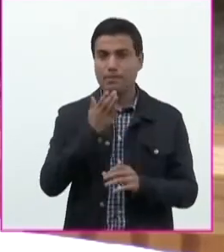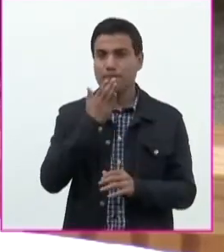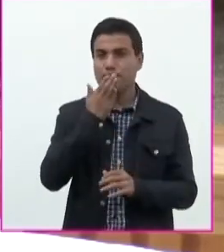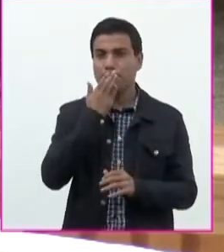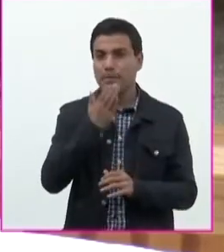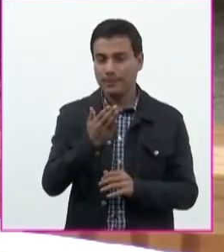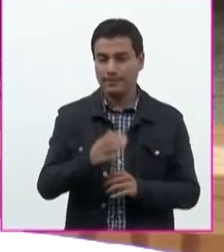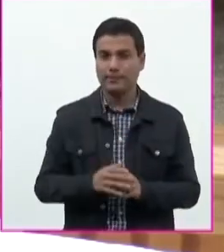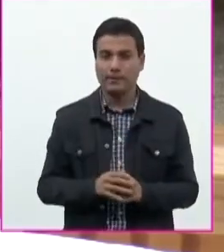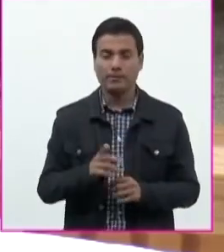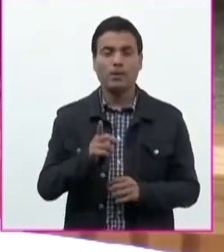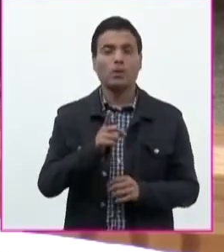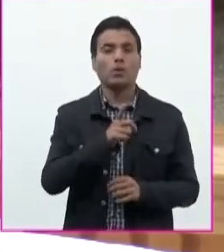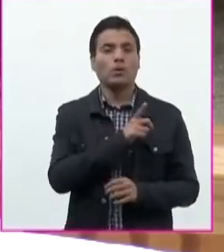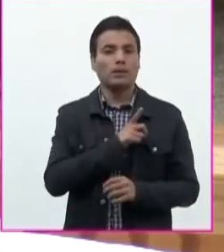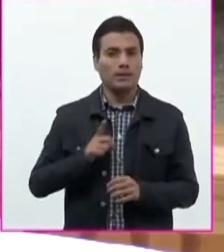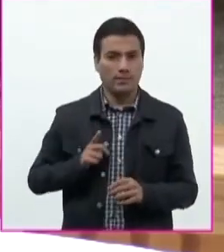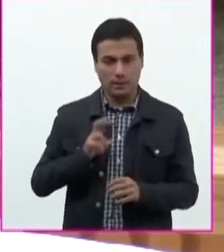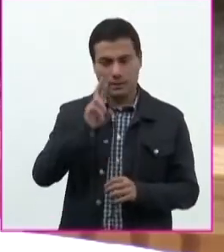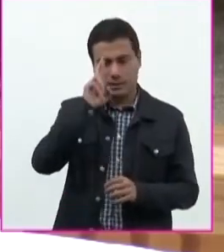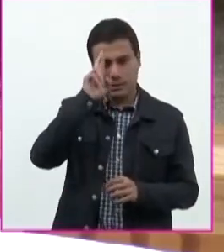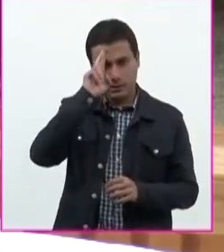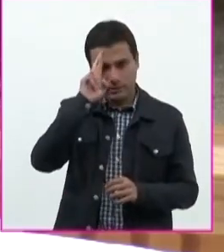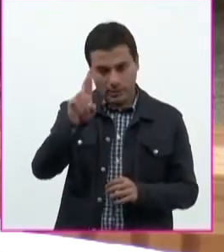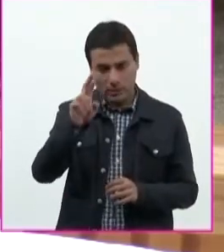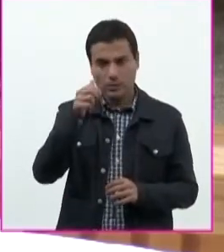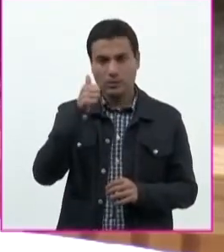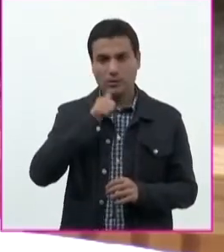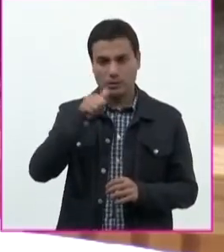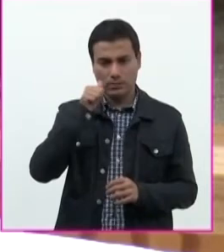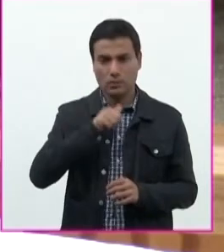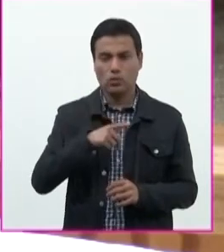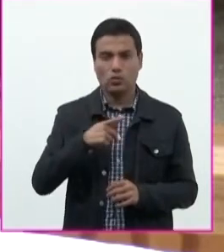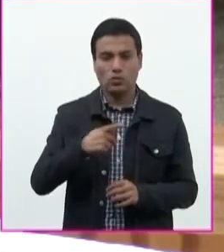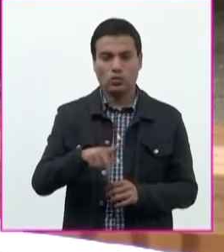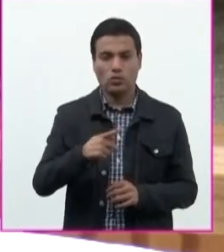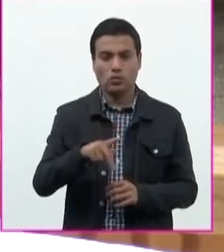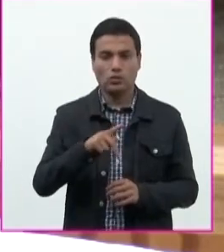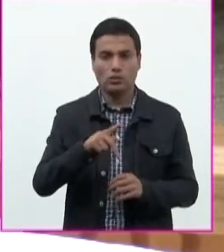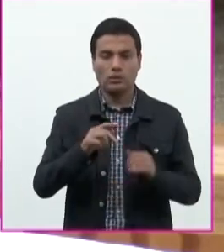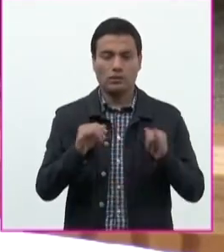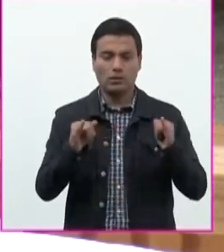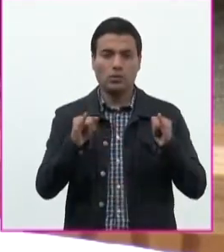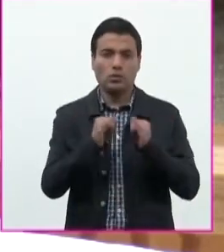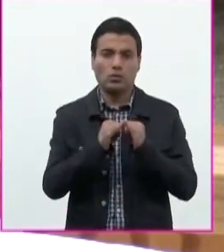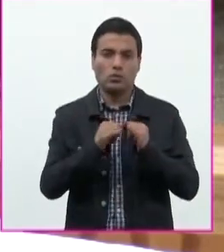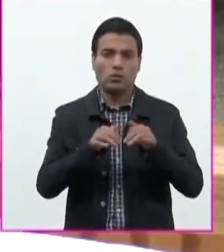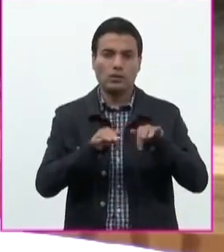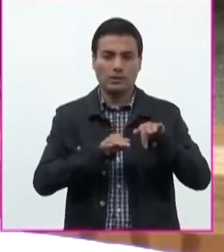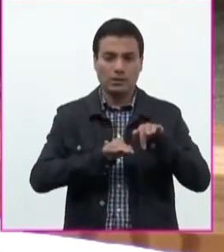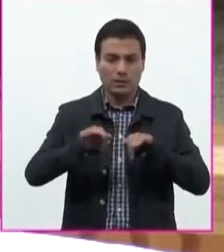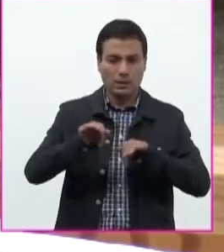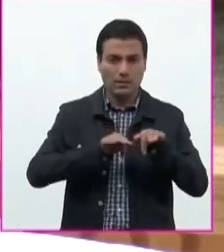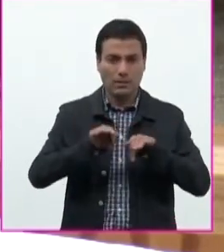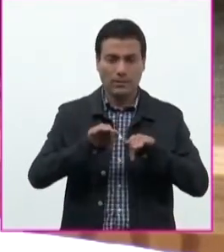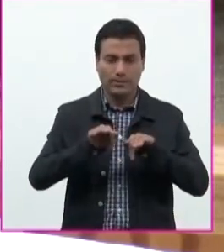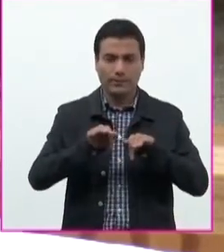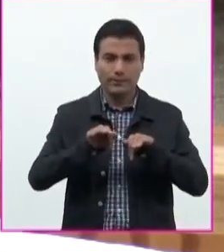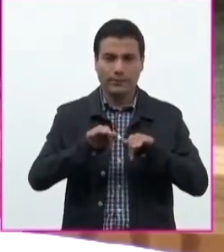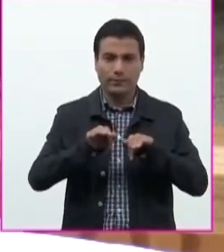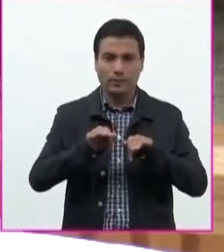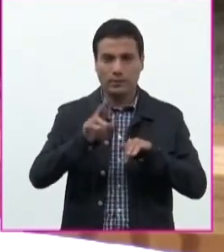de un respeto escrupuloso a la autonomía del instituto nacional electoral para que no se vulneren las